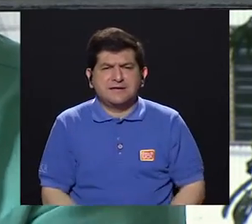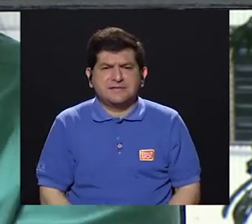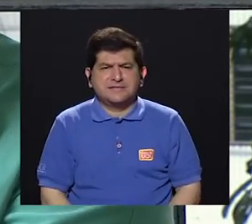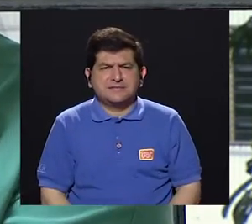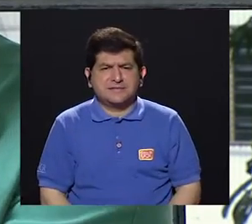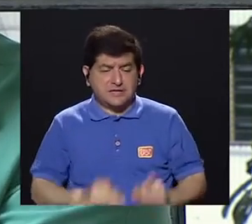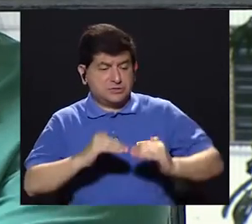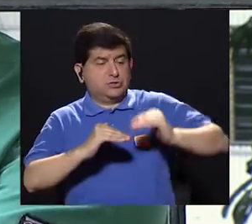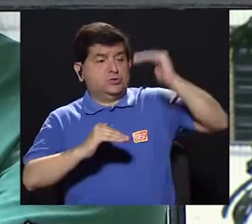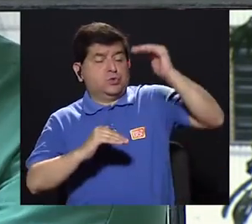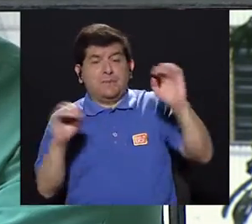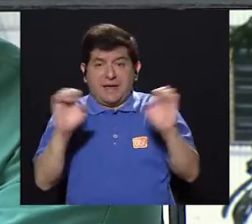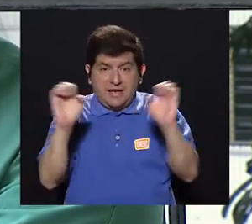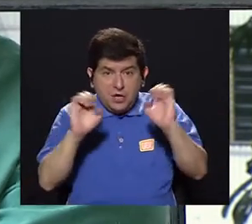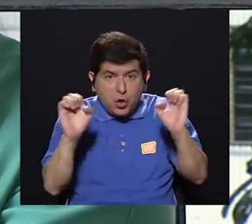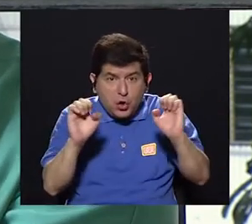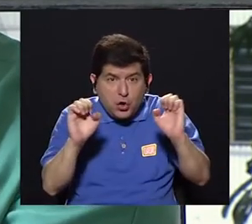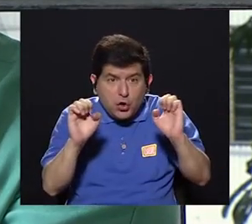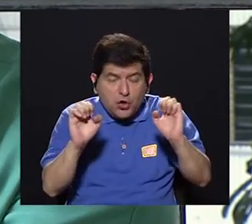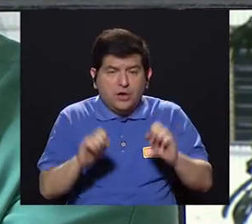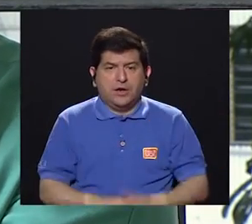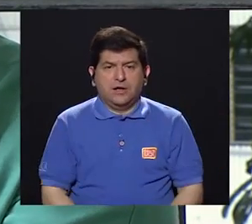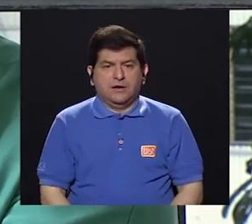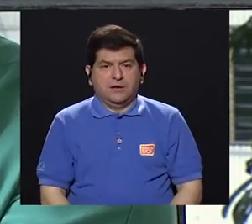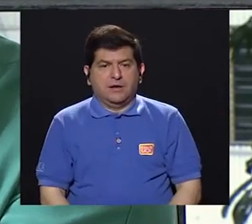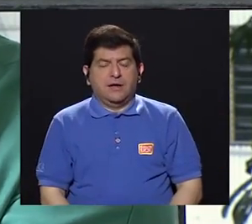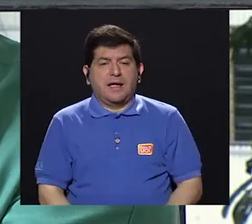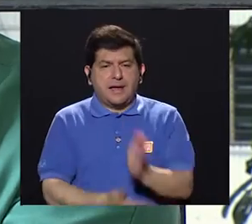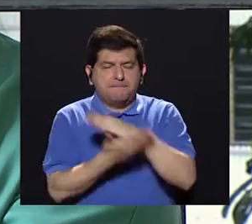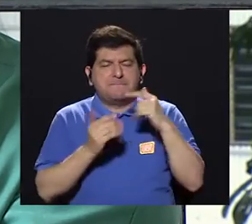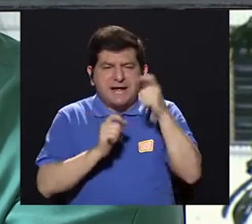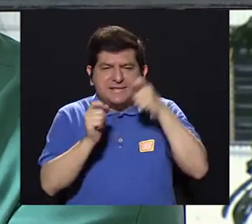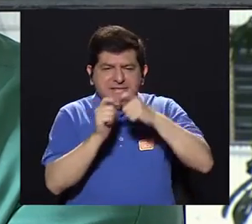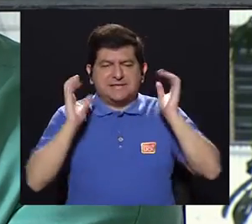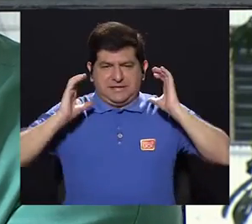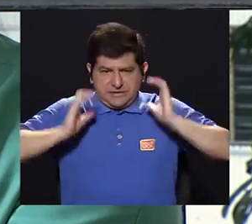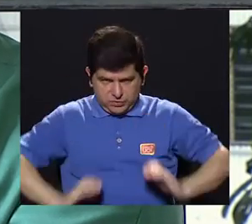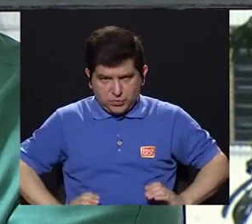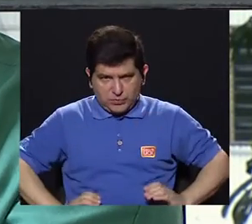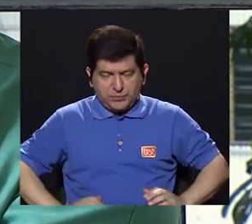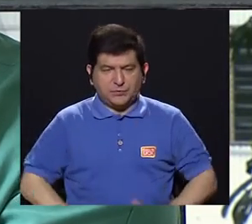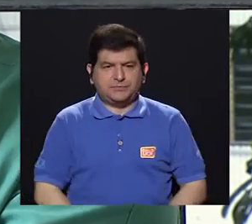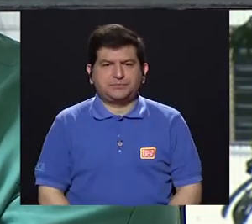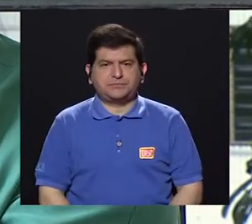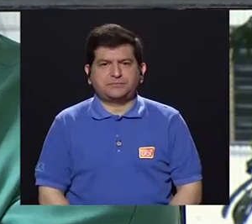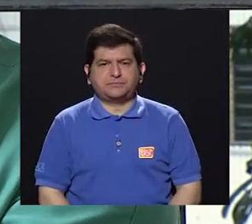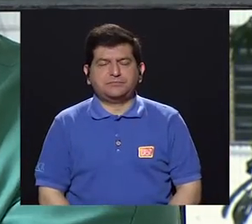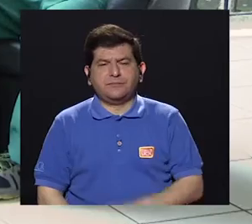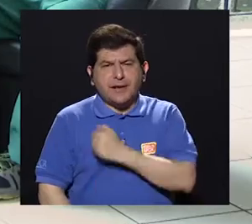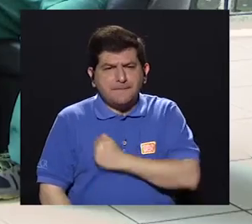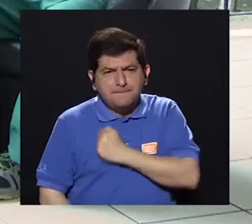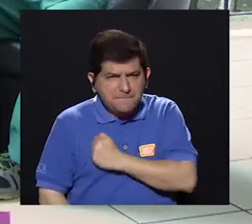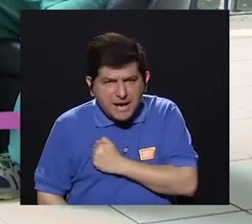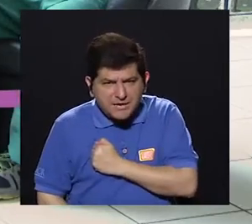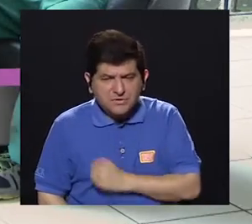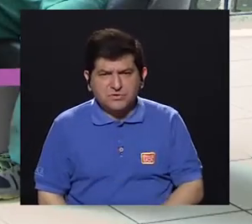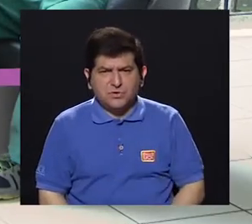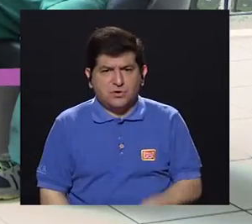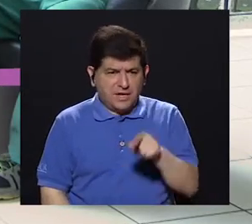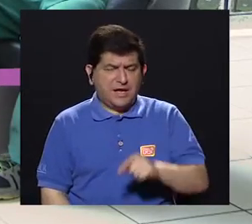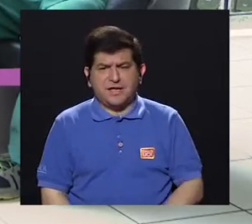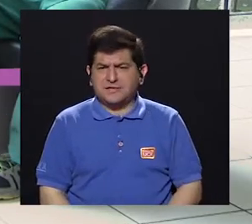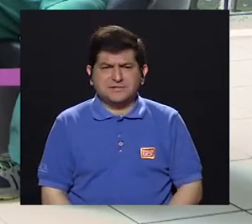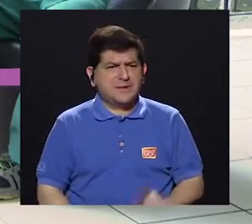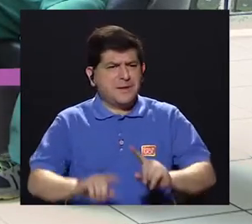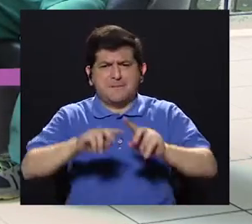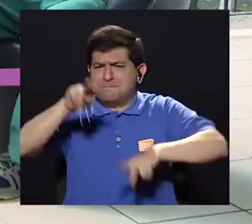altas, cantidades de dosis de mayor energía en órganos específicos. Entonces, el espectro, perdón, es